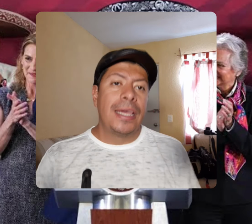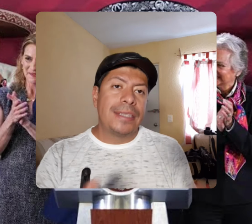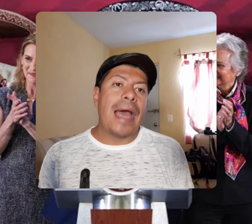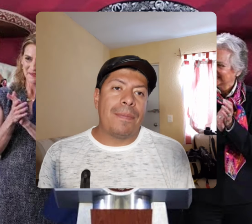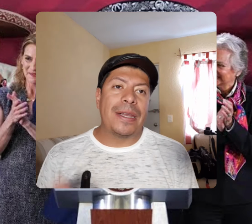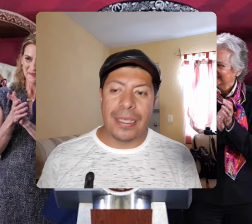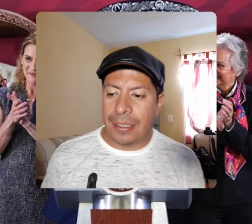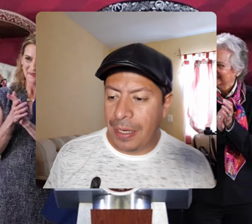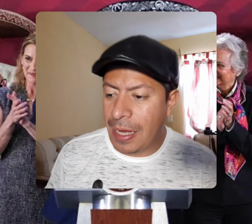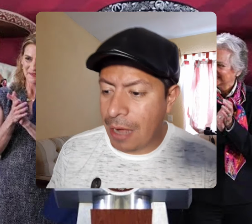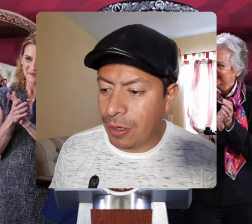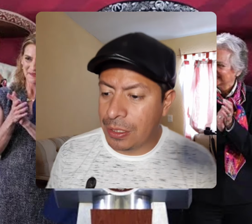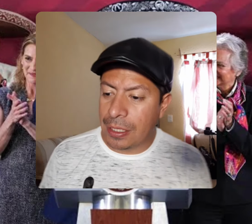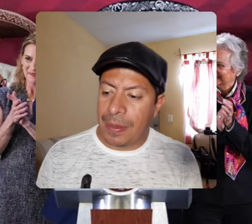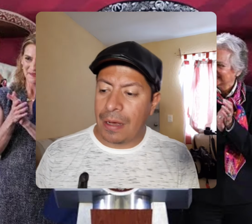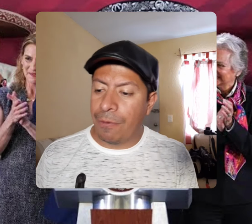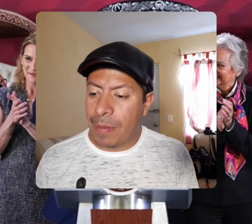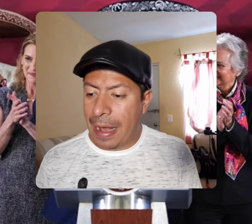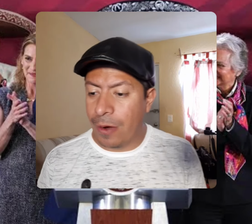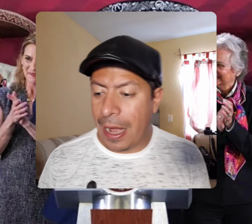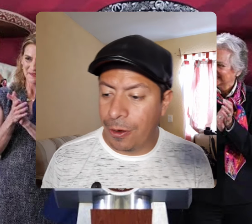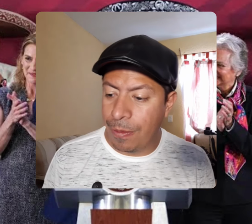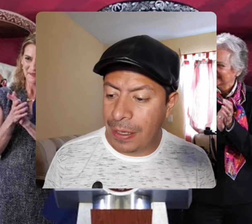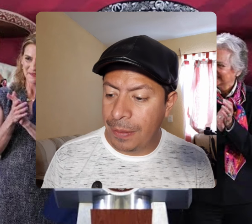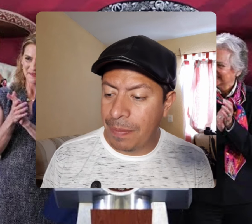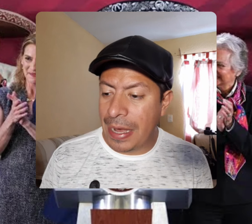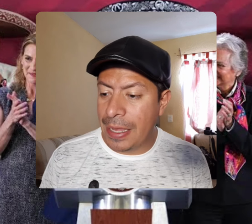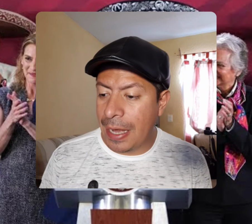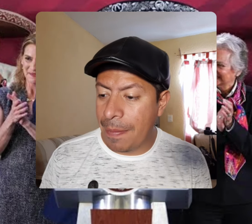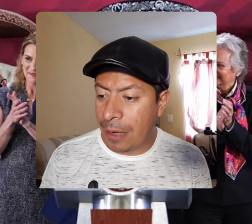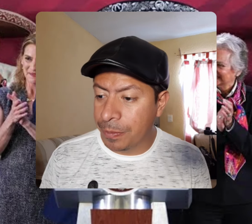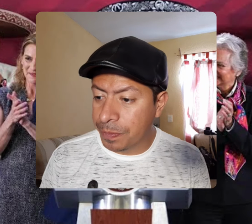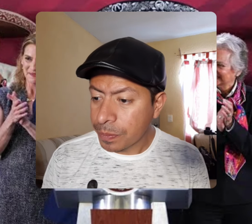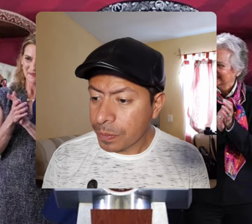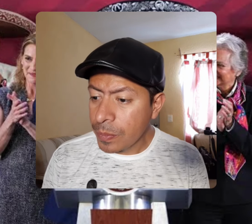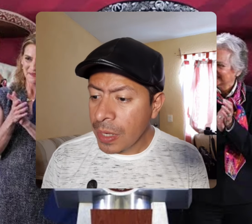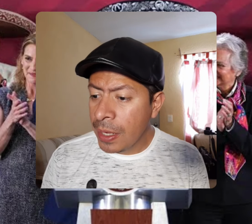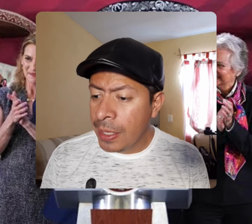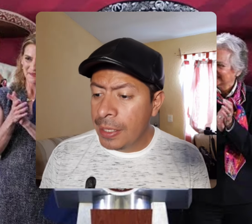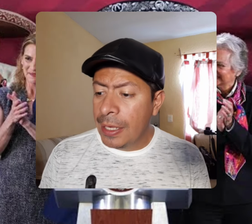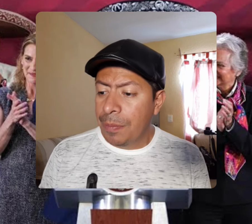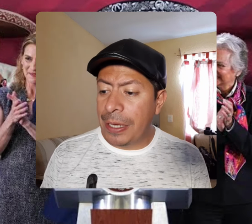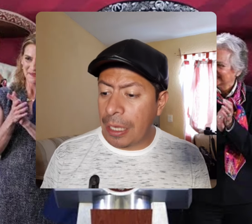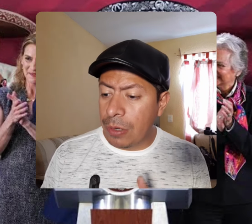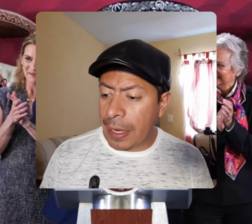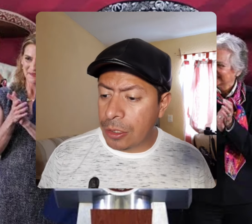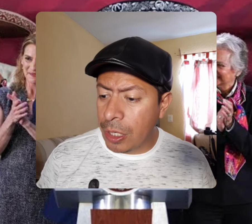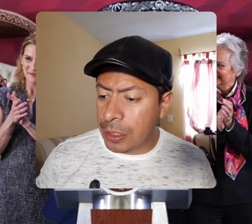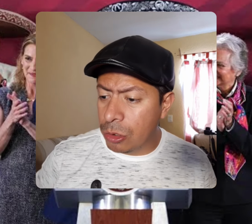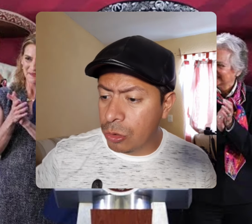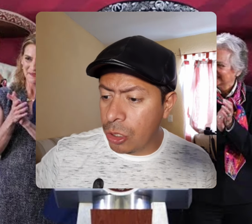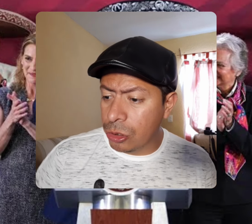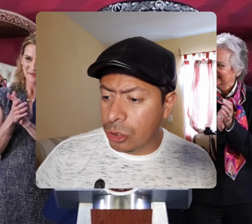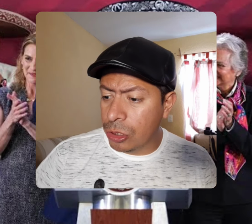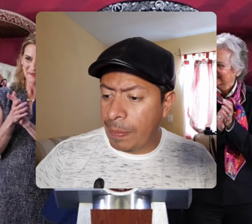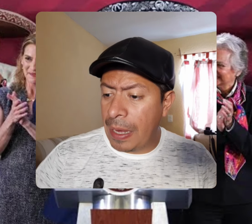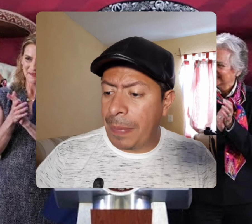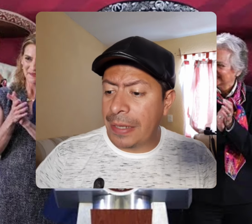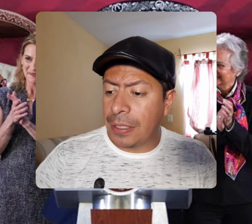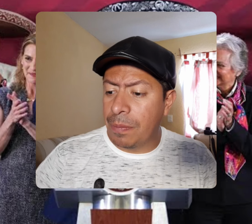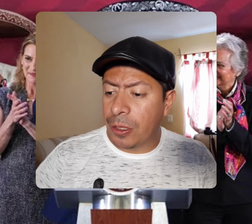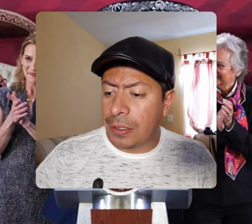Pues ya aparte ya se venía con esta también reforma laboral, ¿no? Van ahí de la mano. Pues algunas reacciones de los curiosos: